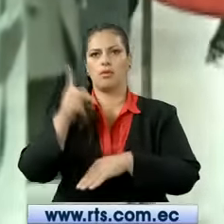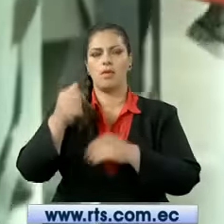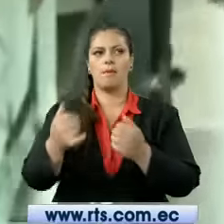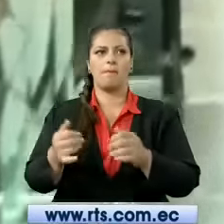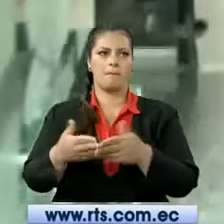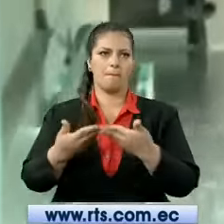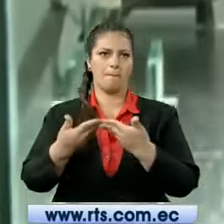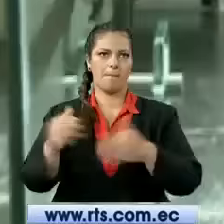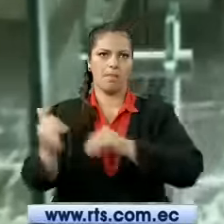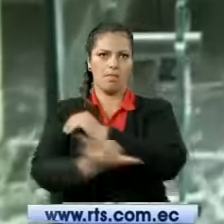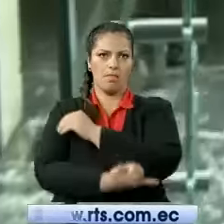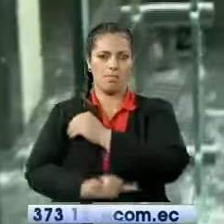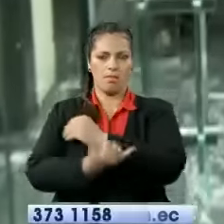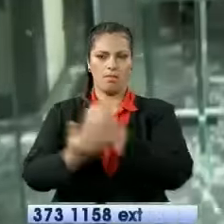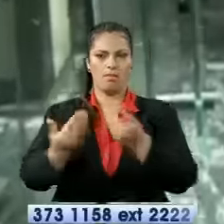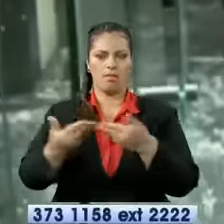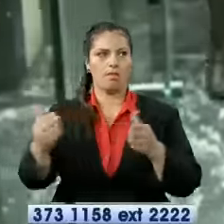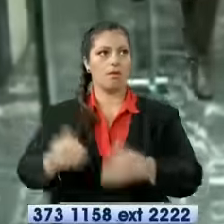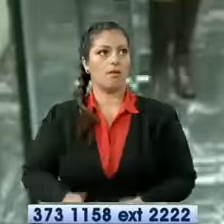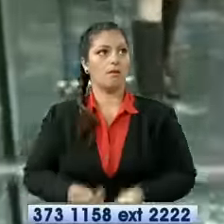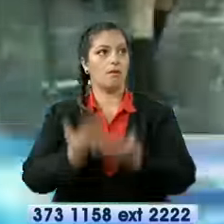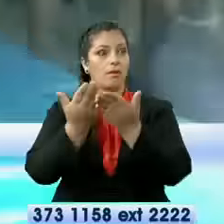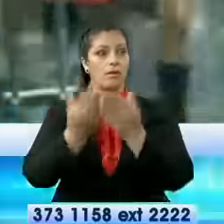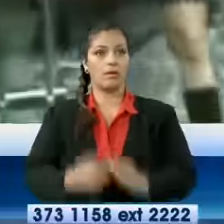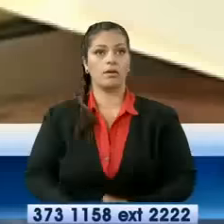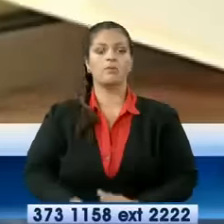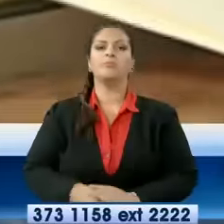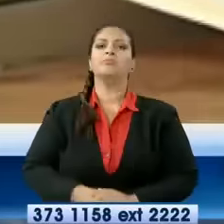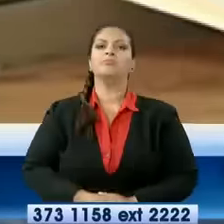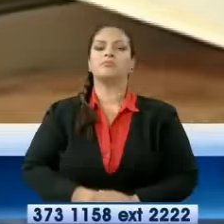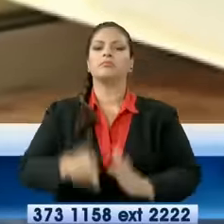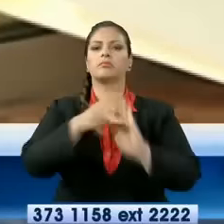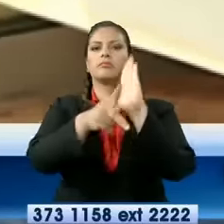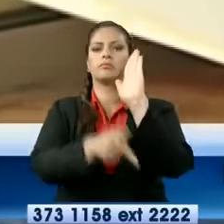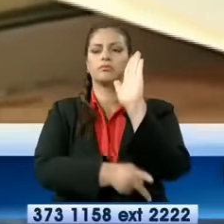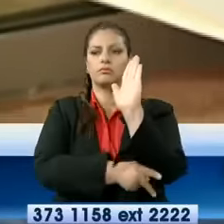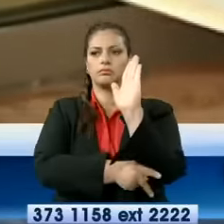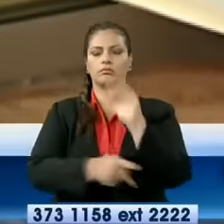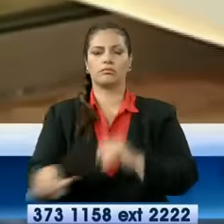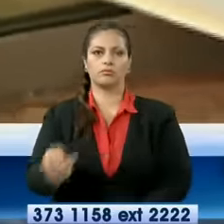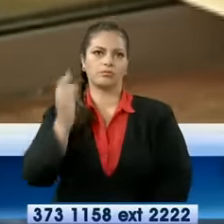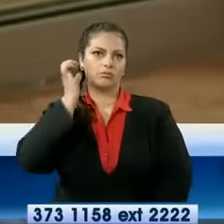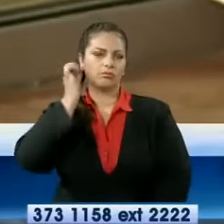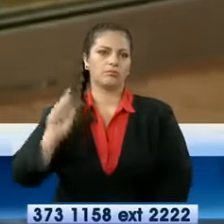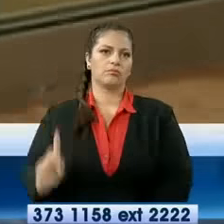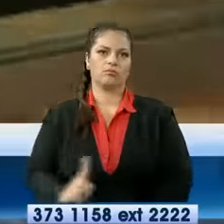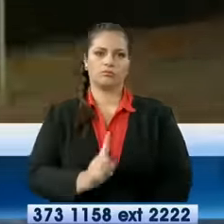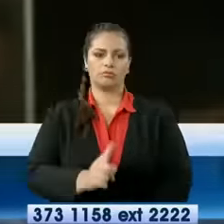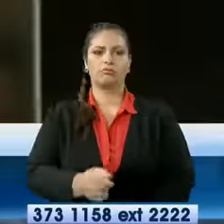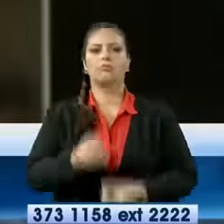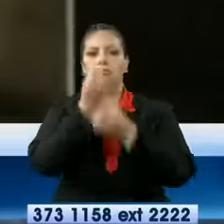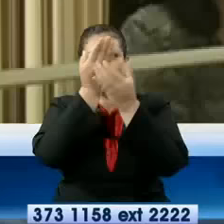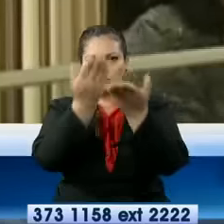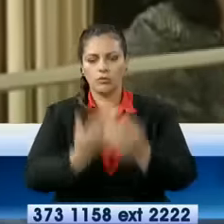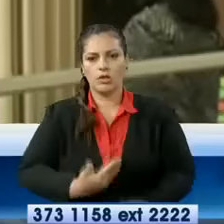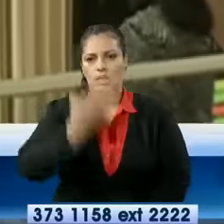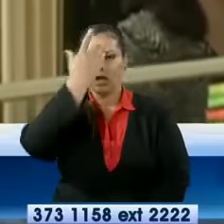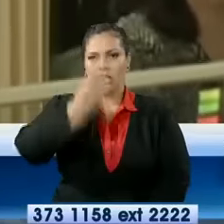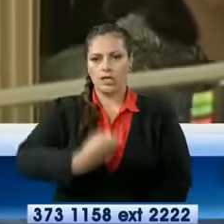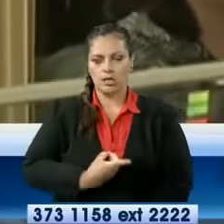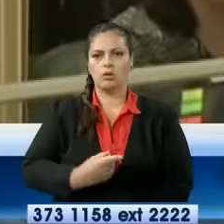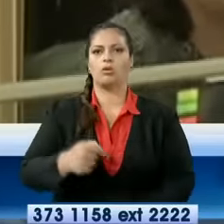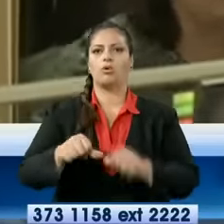La hoy ex legisladora llegó hasta el Parlamento para hacer oficial su renuncia a la designación como asambleísta por el Partido Social Cristiano. Este